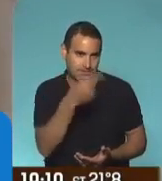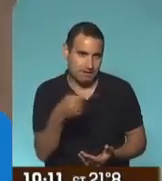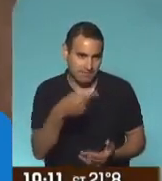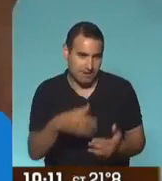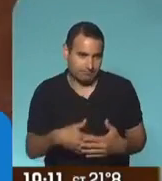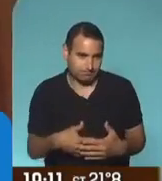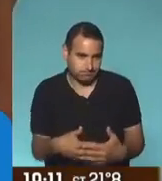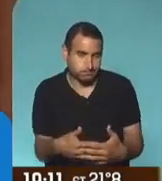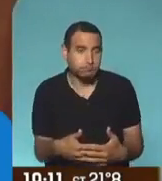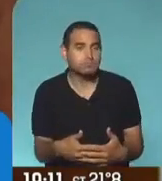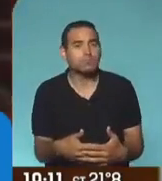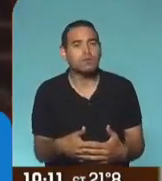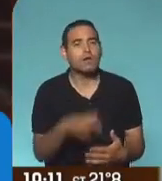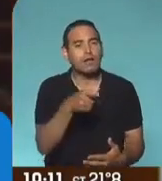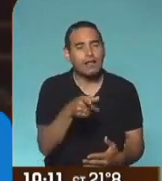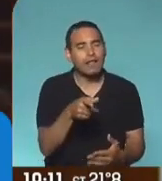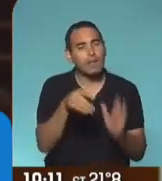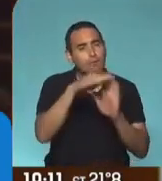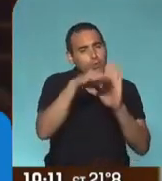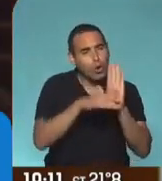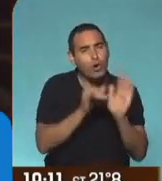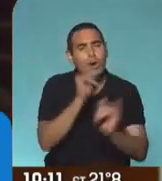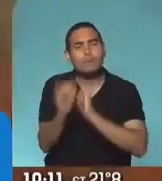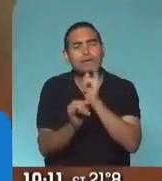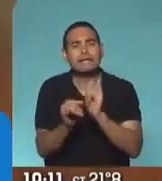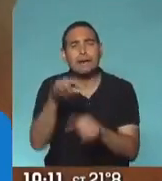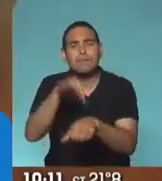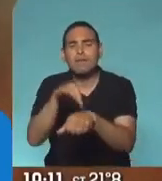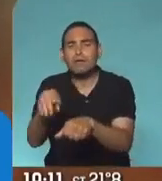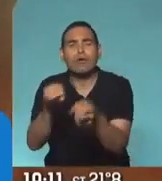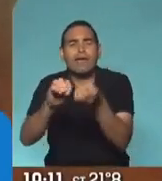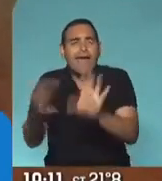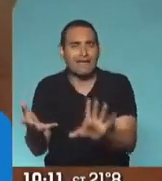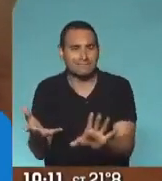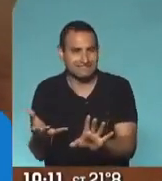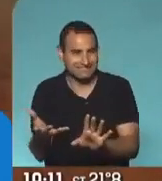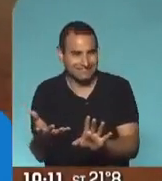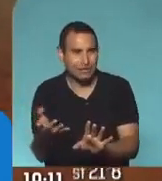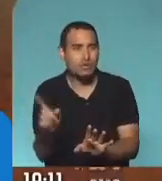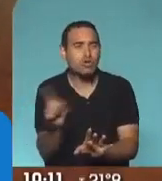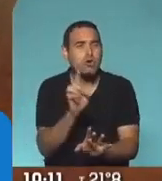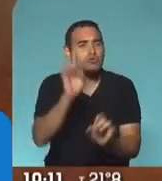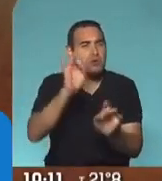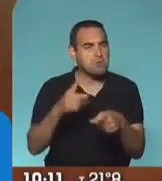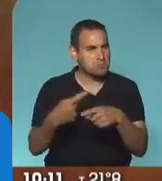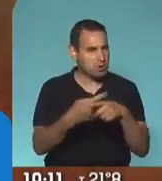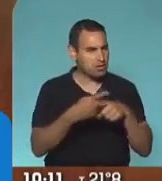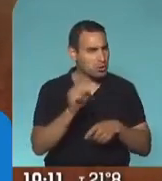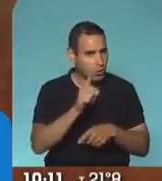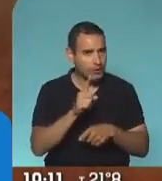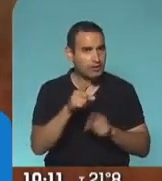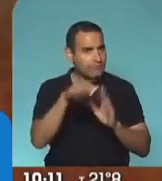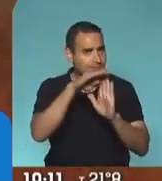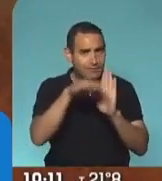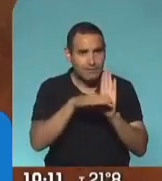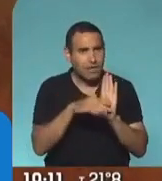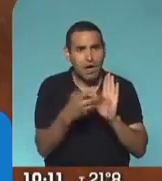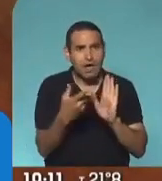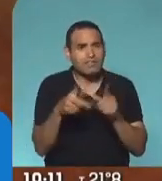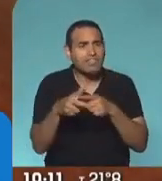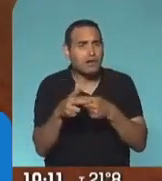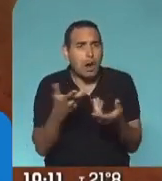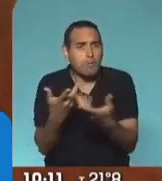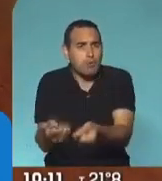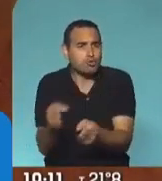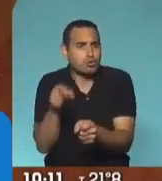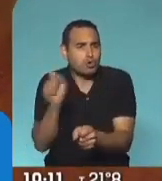embarazo, explica cómo tiene que proceder. Por lo tanto, no es una cuestión netamente política, sino meramente técnica, en donde